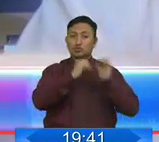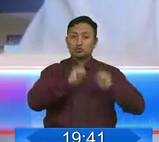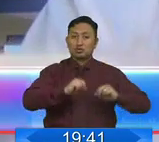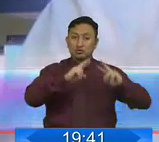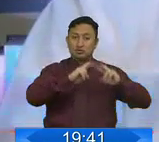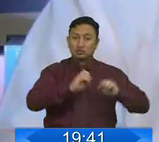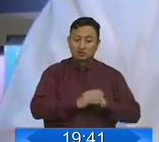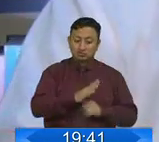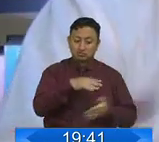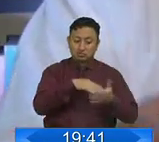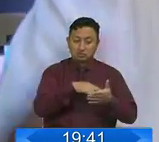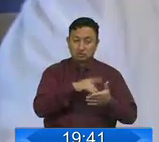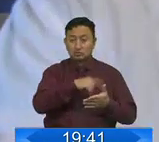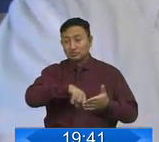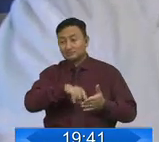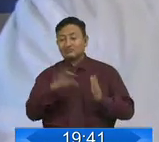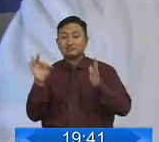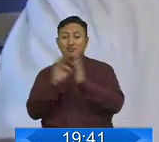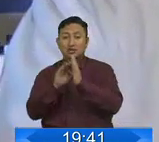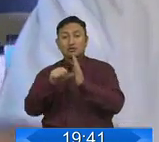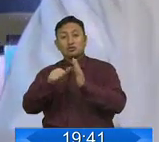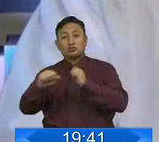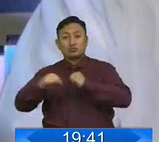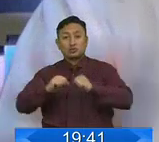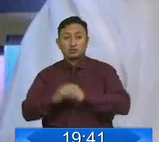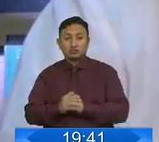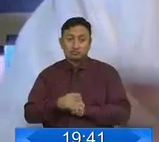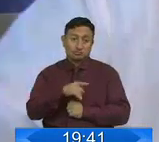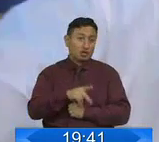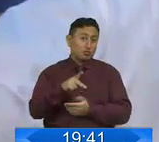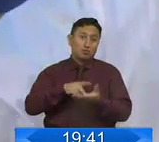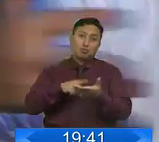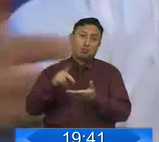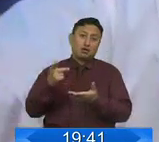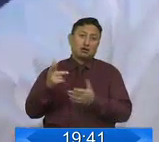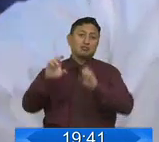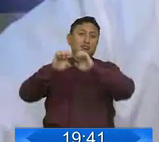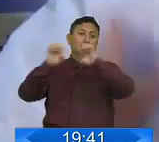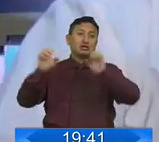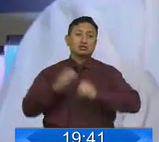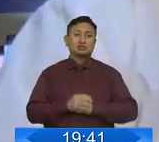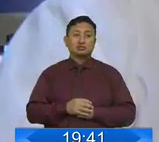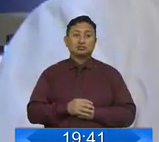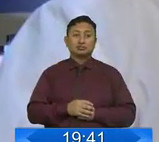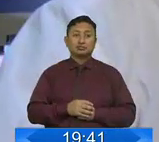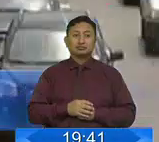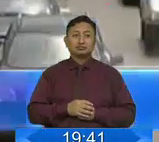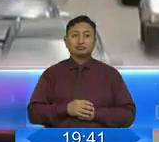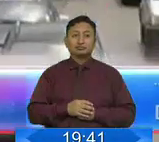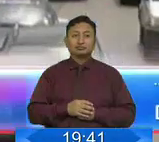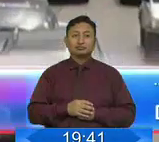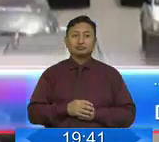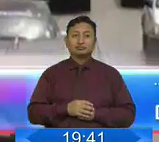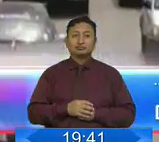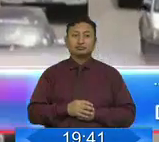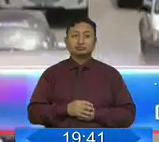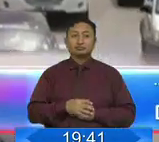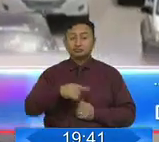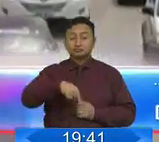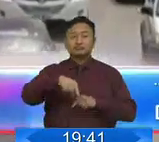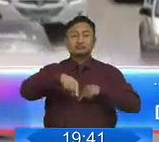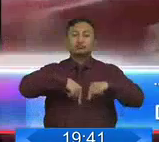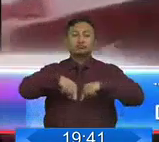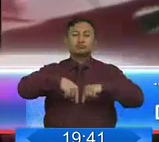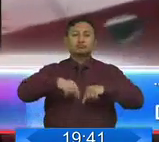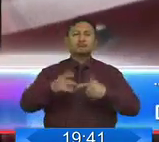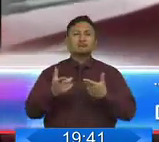quieren redes o quieren otro tipo de actividades, tendrán que cancelar esos valores con la empresa privada como normalmente se está haciendo en la actualidad. En materia de tránsito y